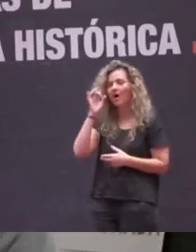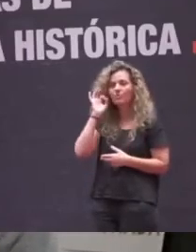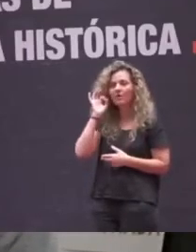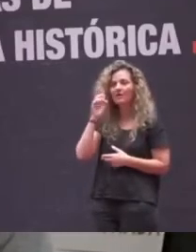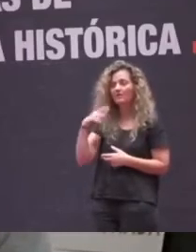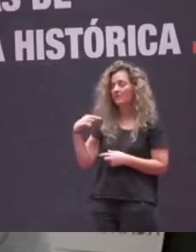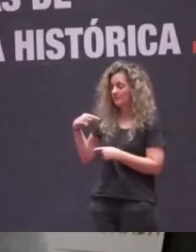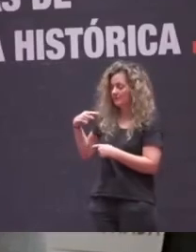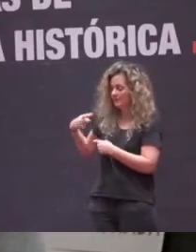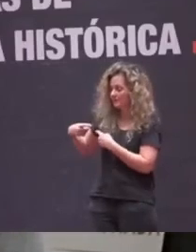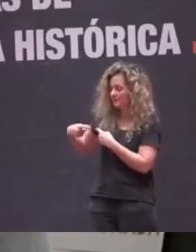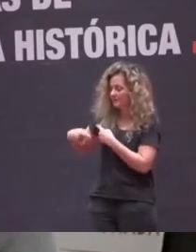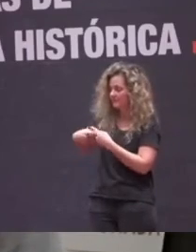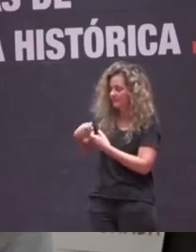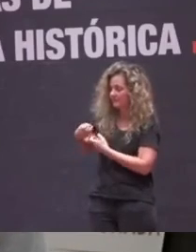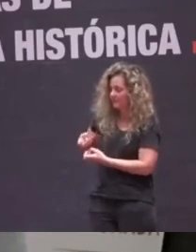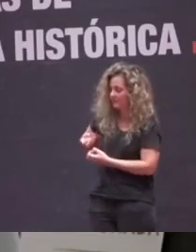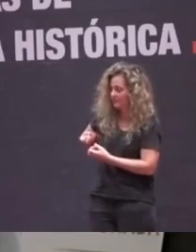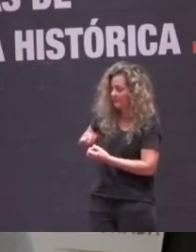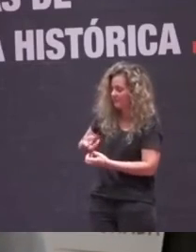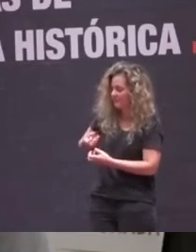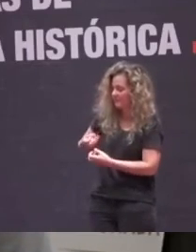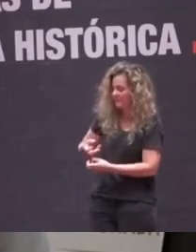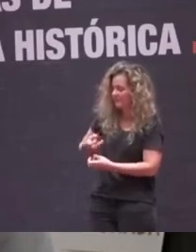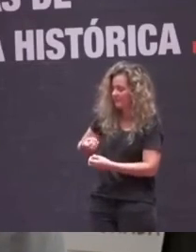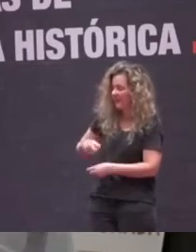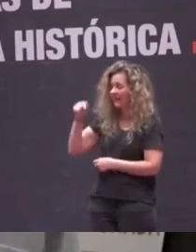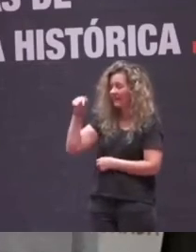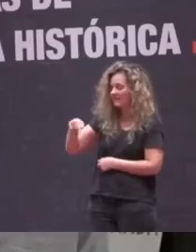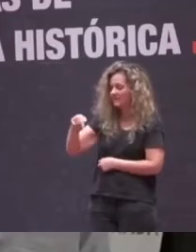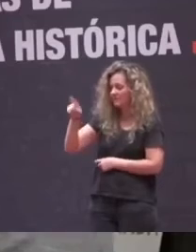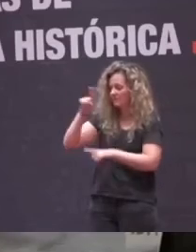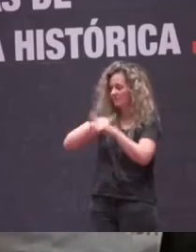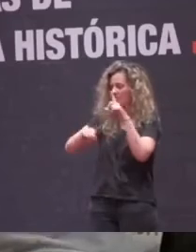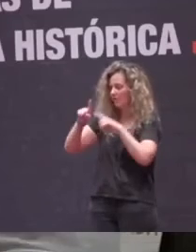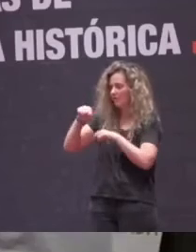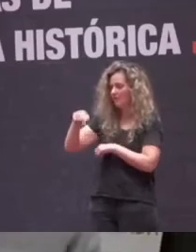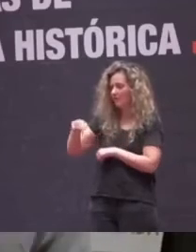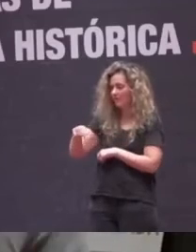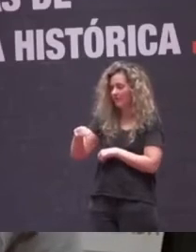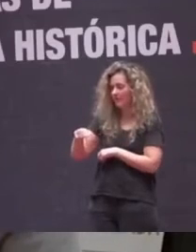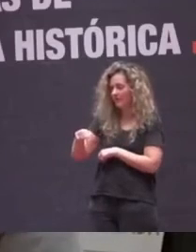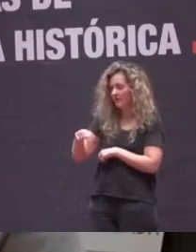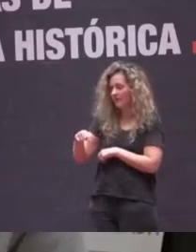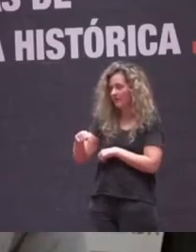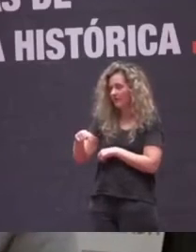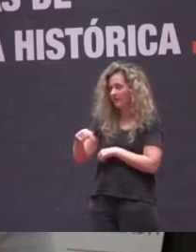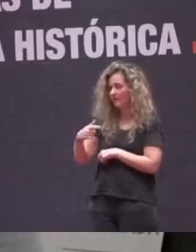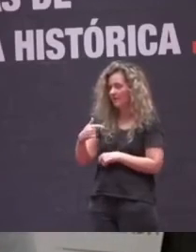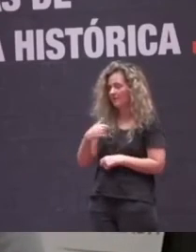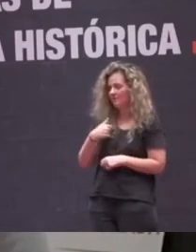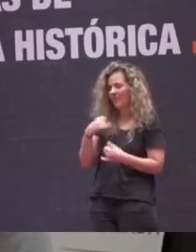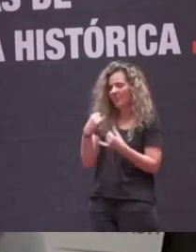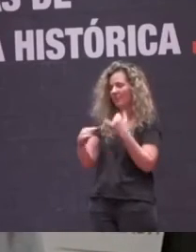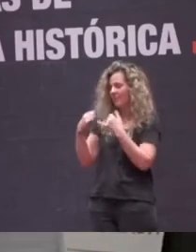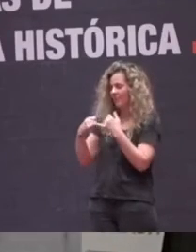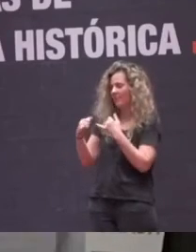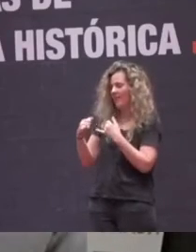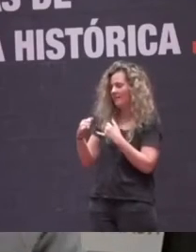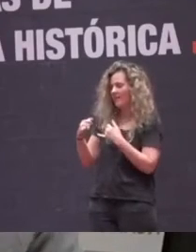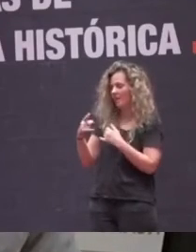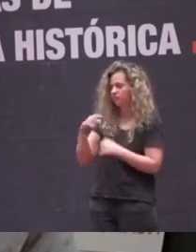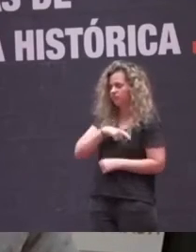nos transmitiron esa impunidade que a nosa xeneración creo que tiñamos a débeda moral de resolverla,